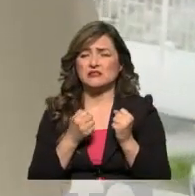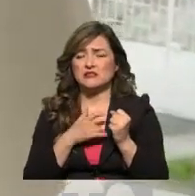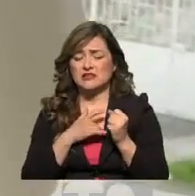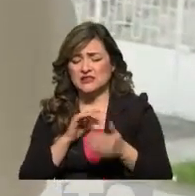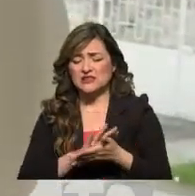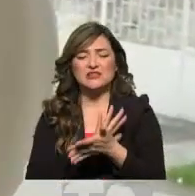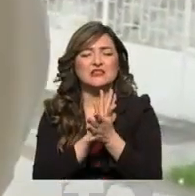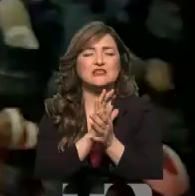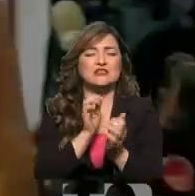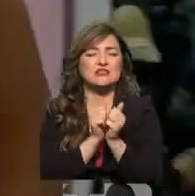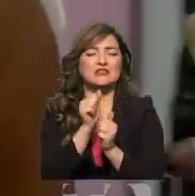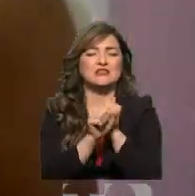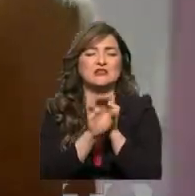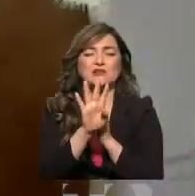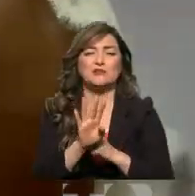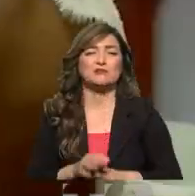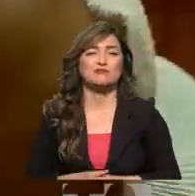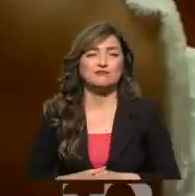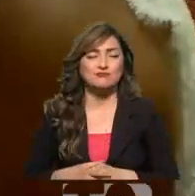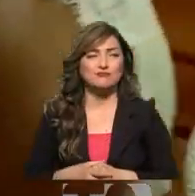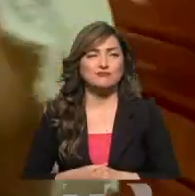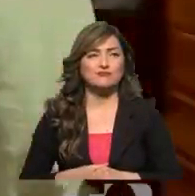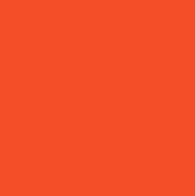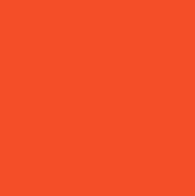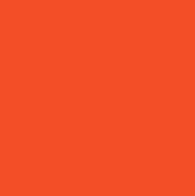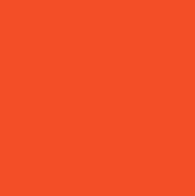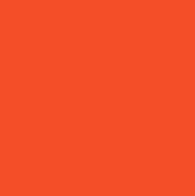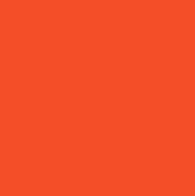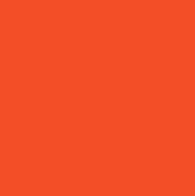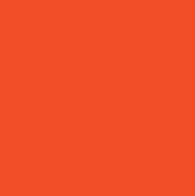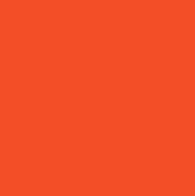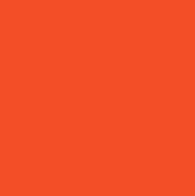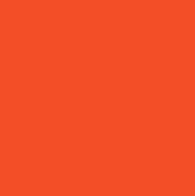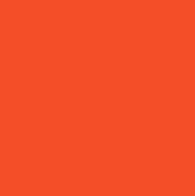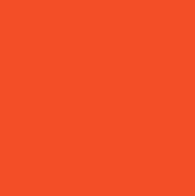hace cuatro años helen quiñones 24 horas